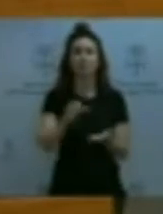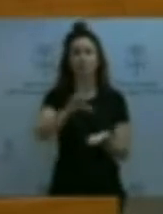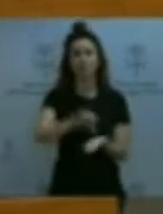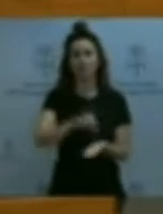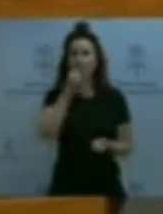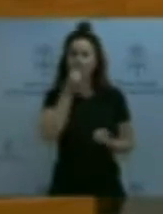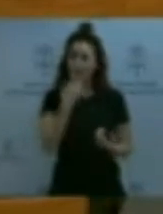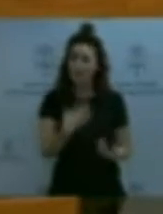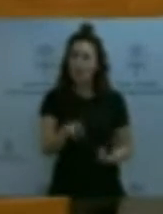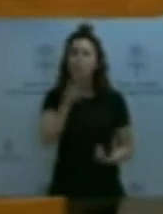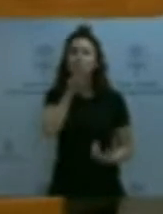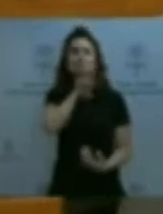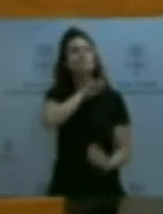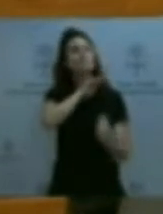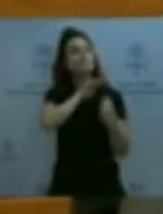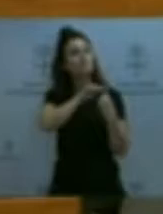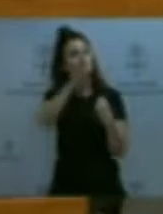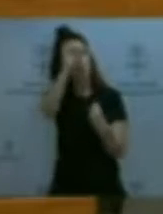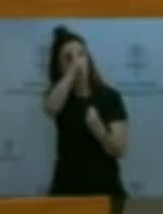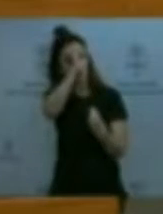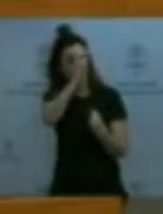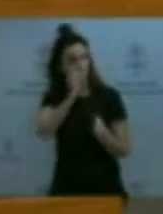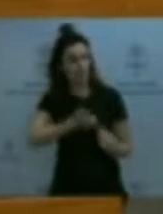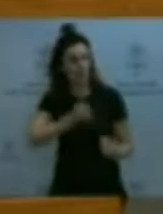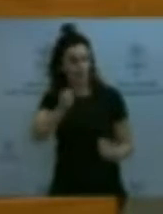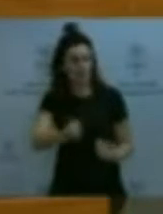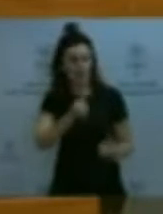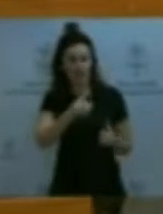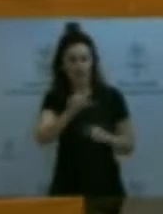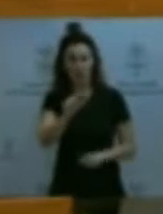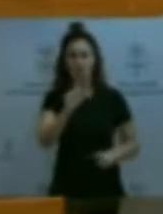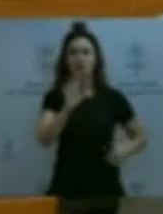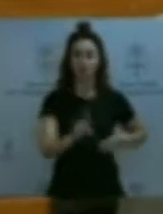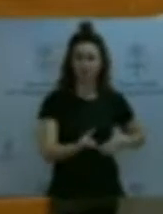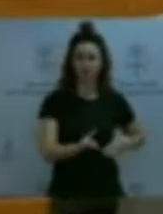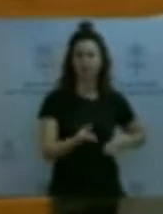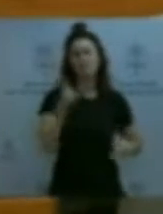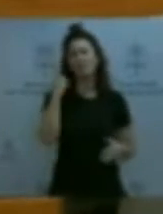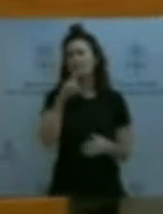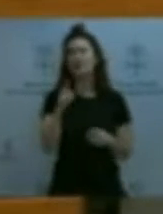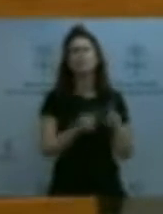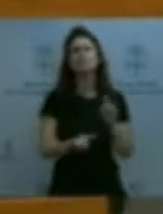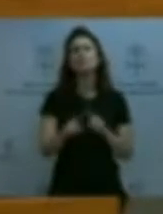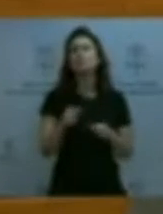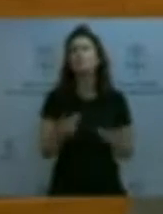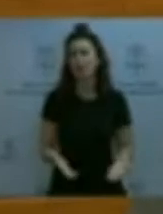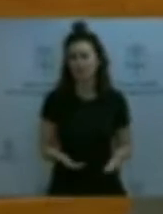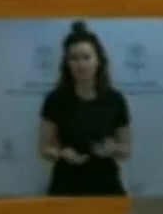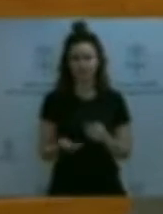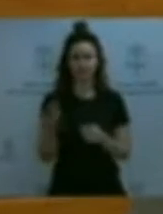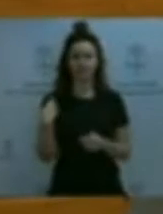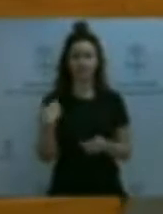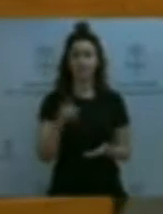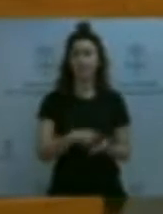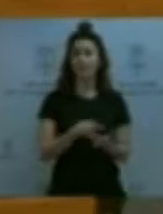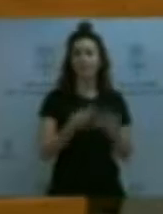como secundo las suyas. Pero ¿sabe qué sucede? Que aquel plan realista de 814 millones de euros, de los cuales